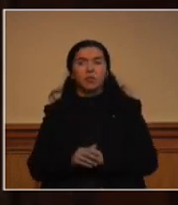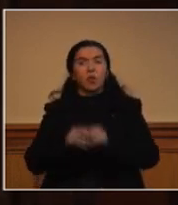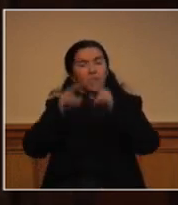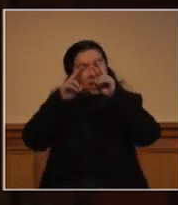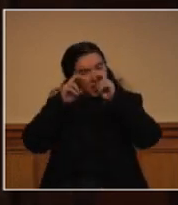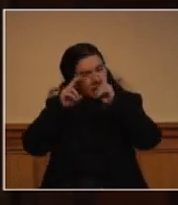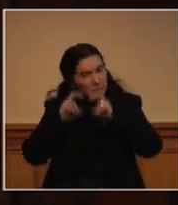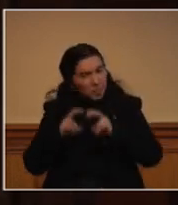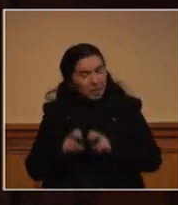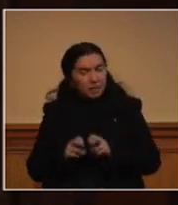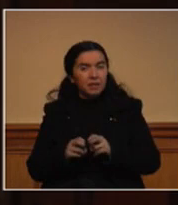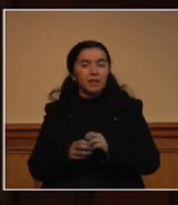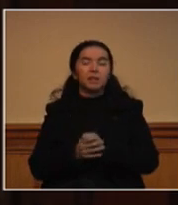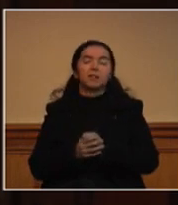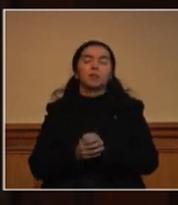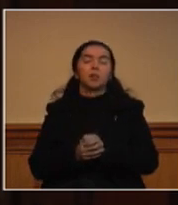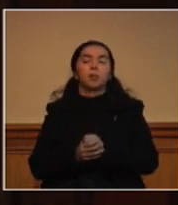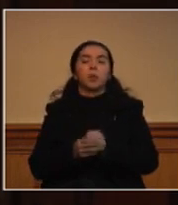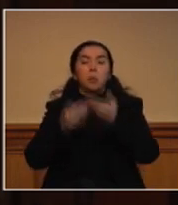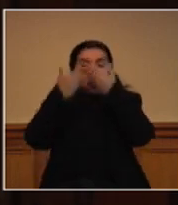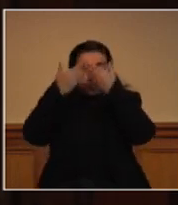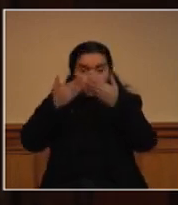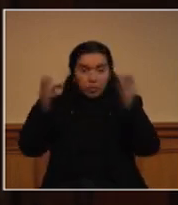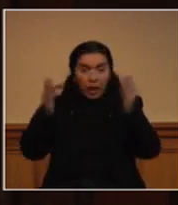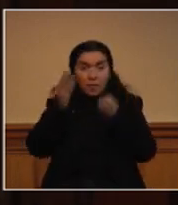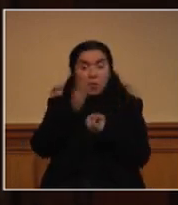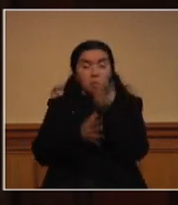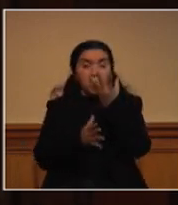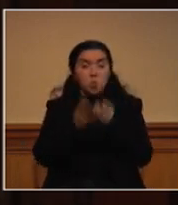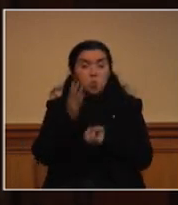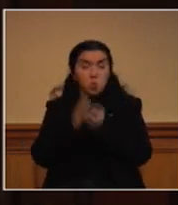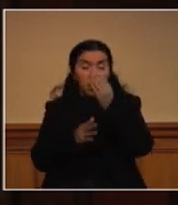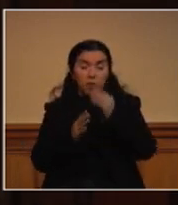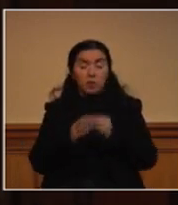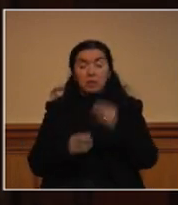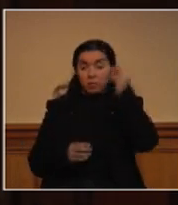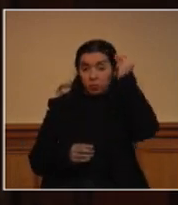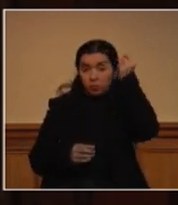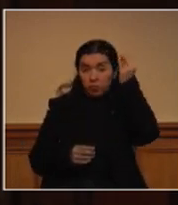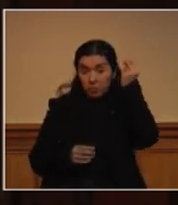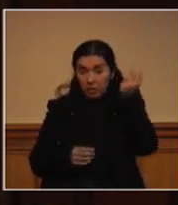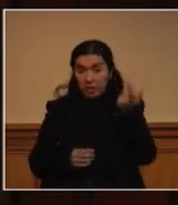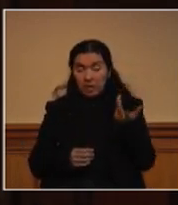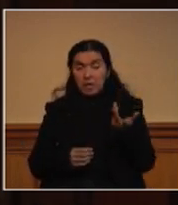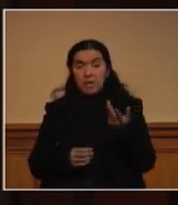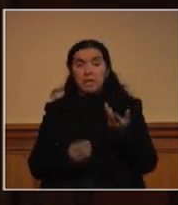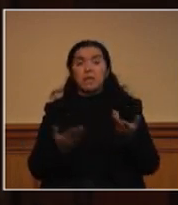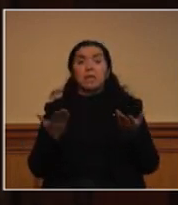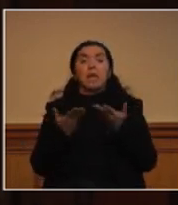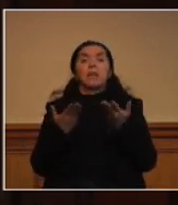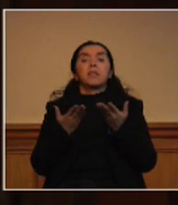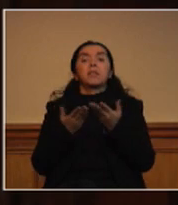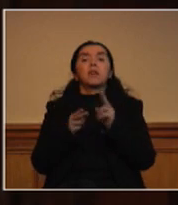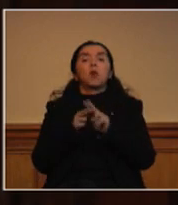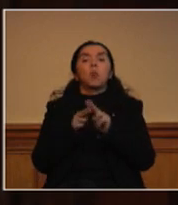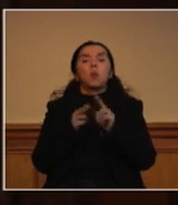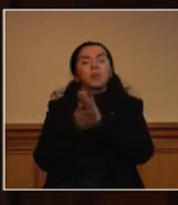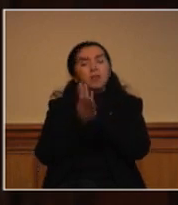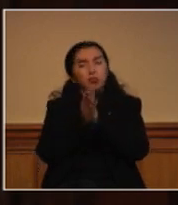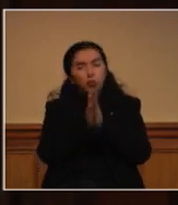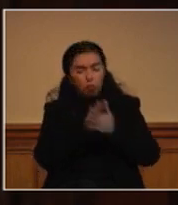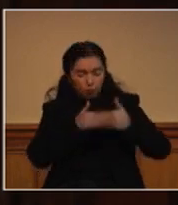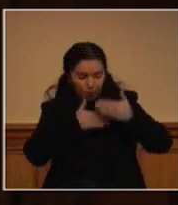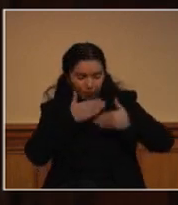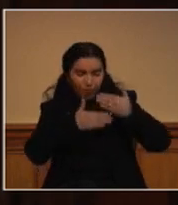investigación y la intervención nos pueden abrir un nuevo planteamiento acerca de cómo llevar a cabo todos estos